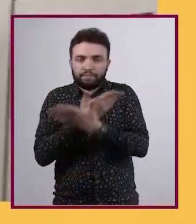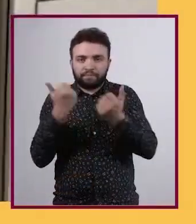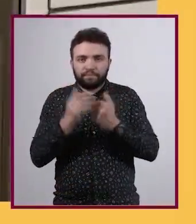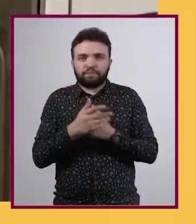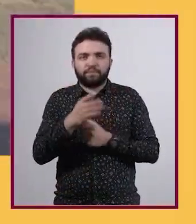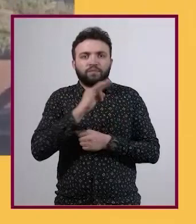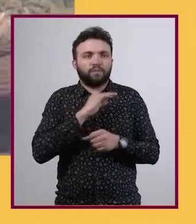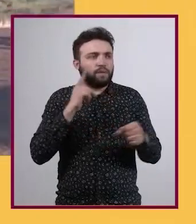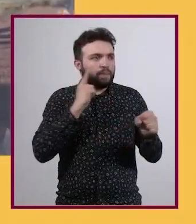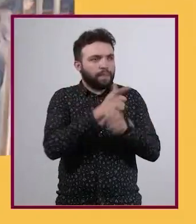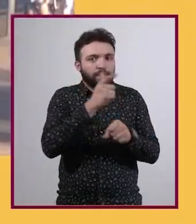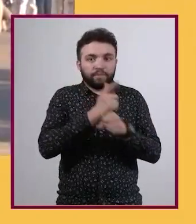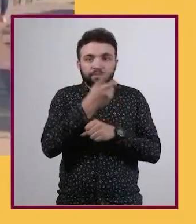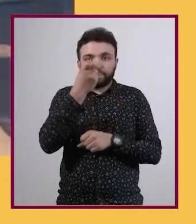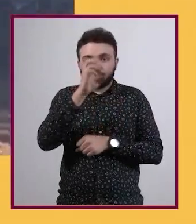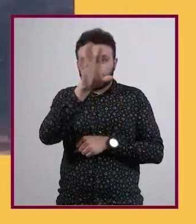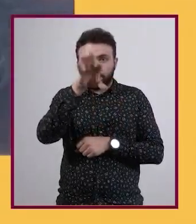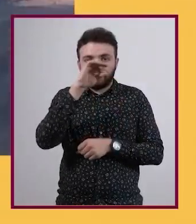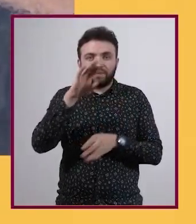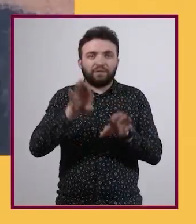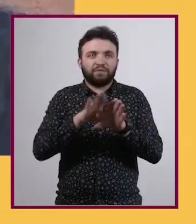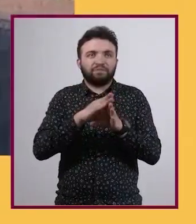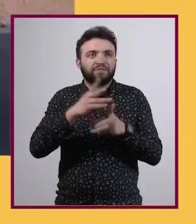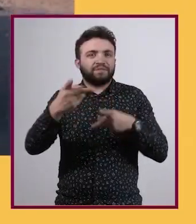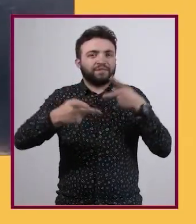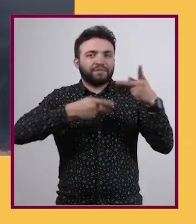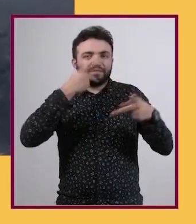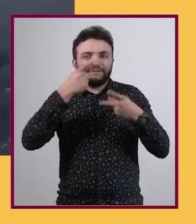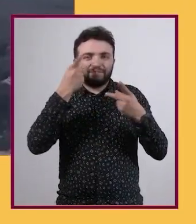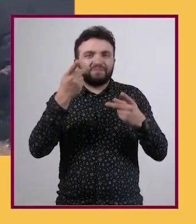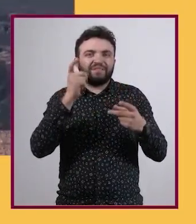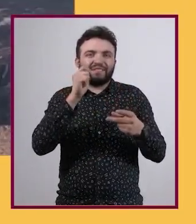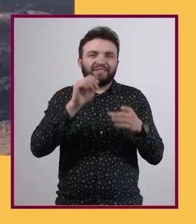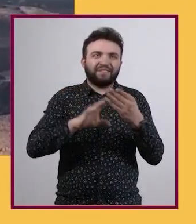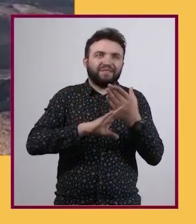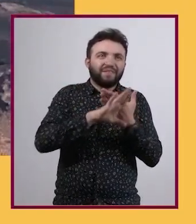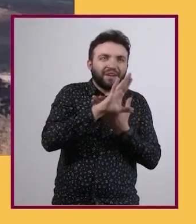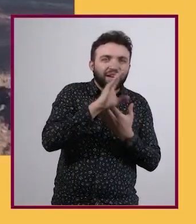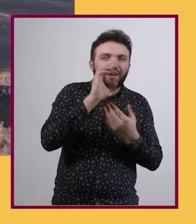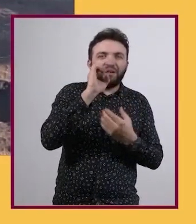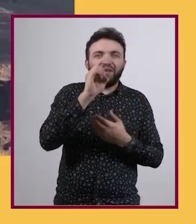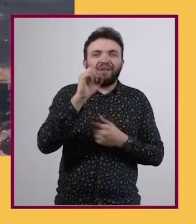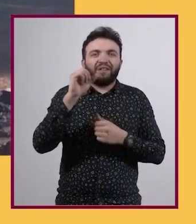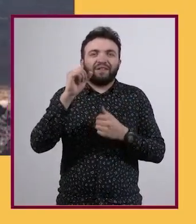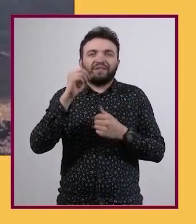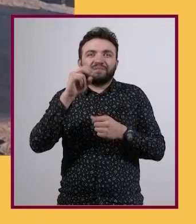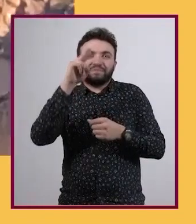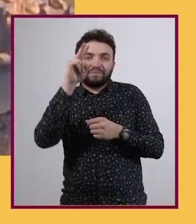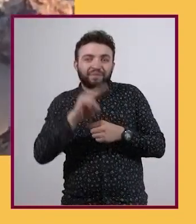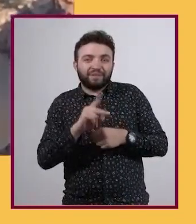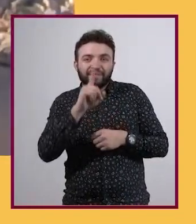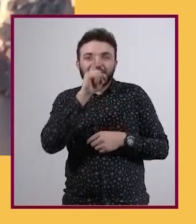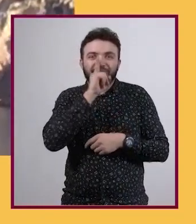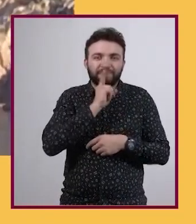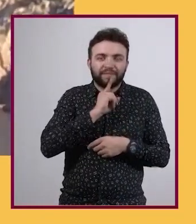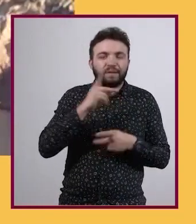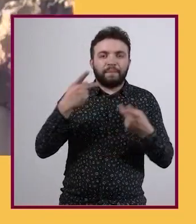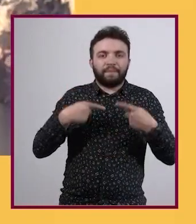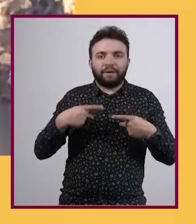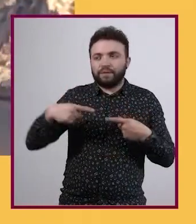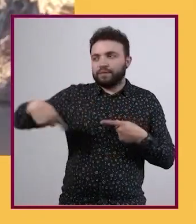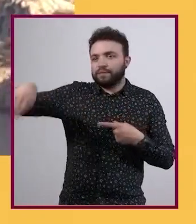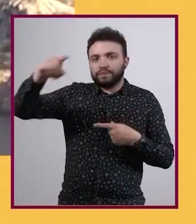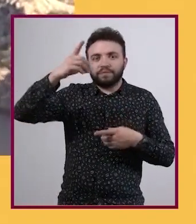Pueden encontrar estos personajes de los mitos en fuentes orales, es decir, en historias que cuenta la gente,